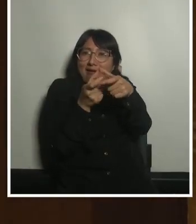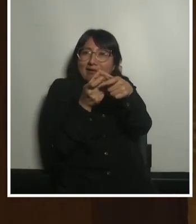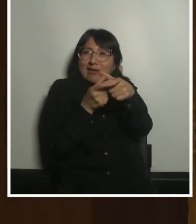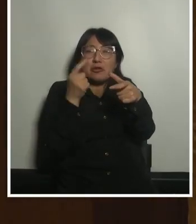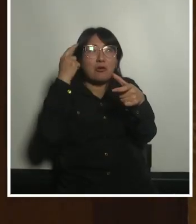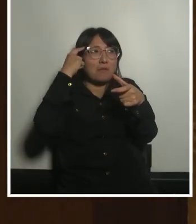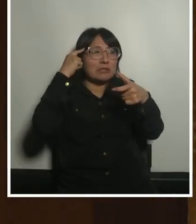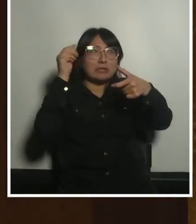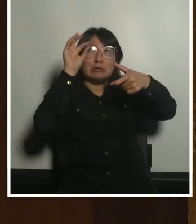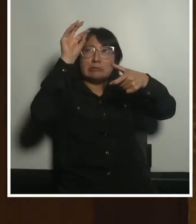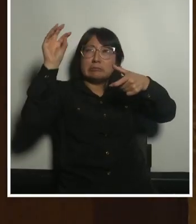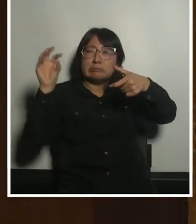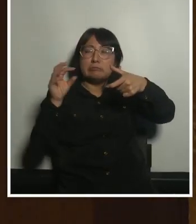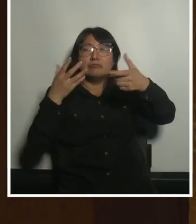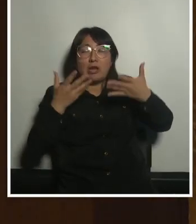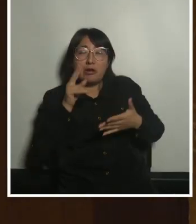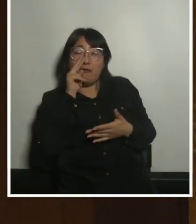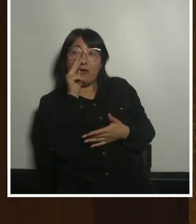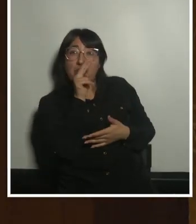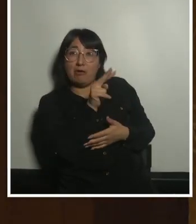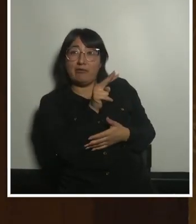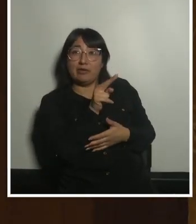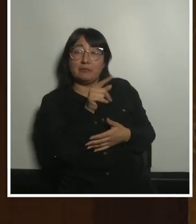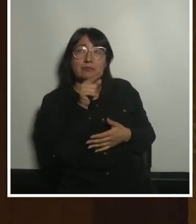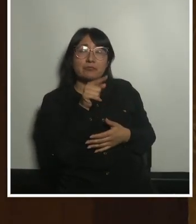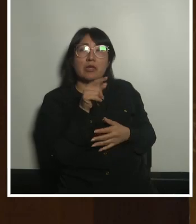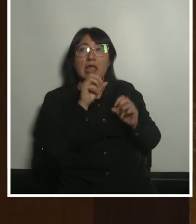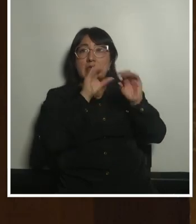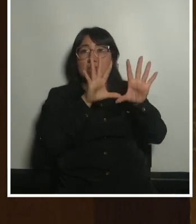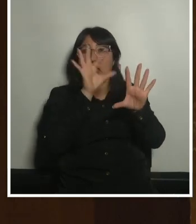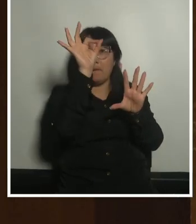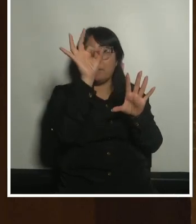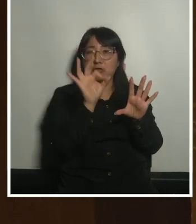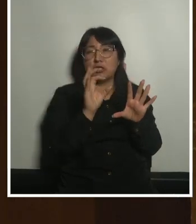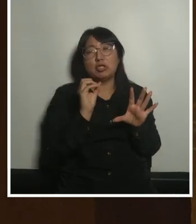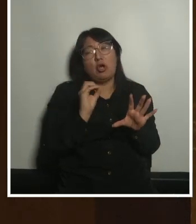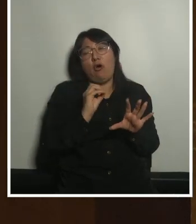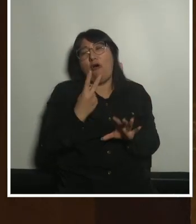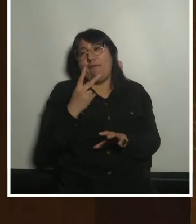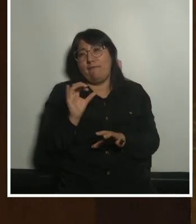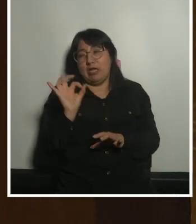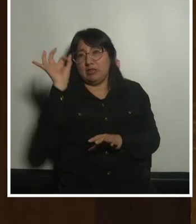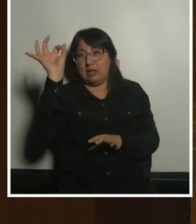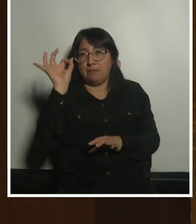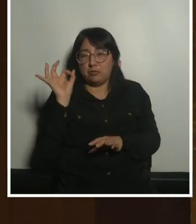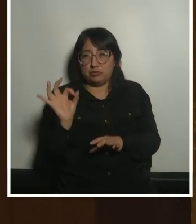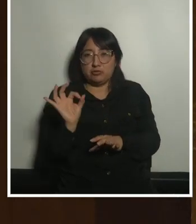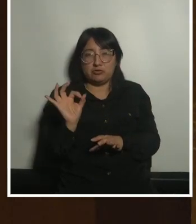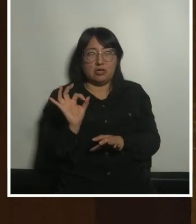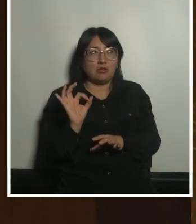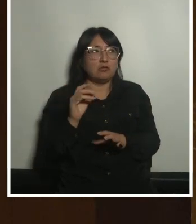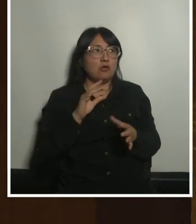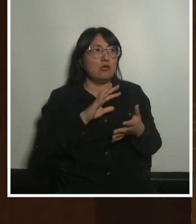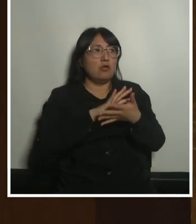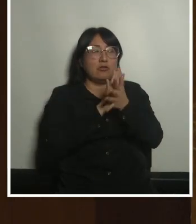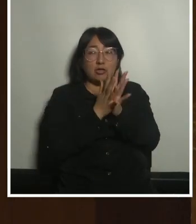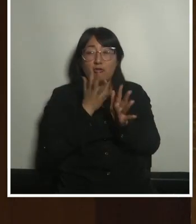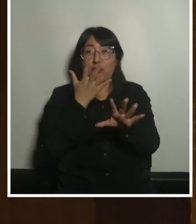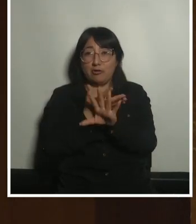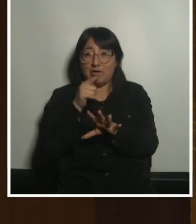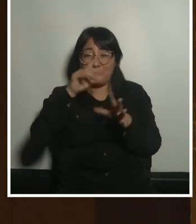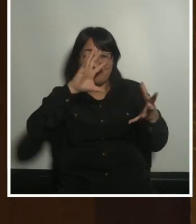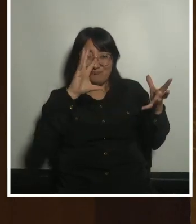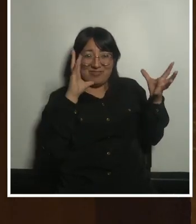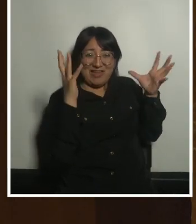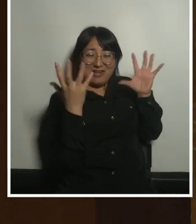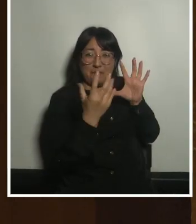del planeta, vamos a ver que quizá es el 10% o el 20% de los territorios completos que tenemos en el planeta,